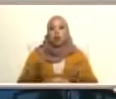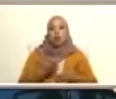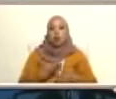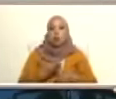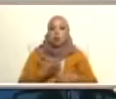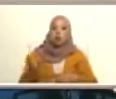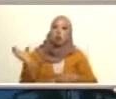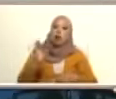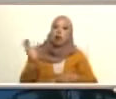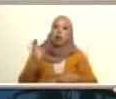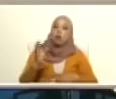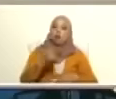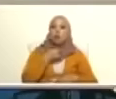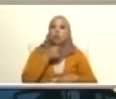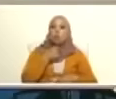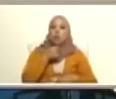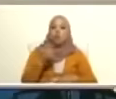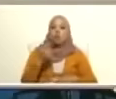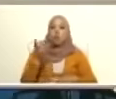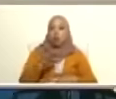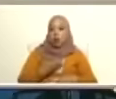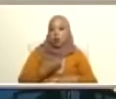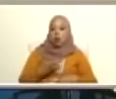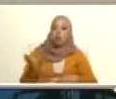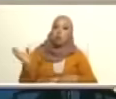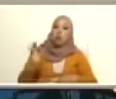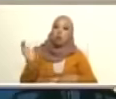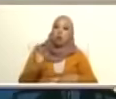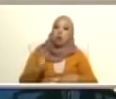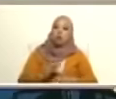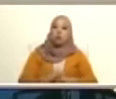de Caracas. Me gustaría un comentario como alcaldesa.